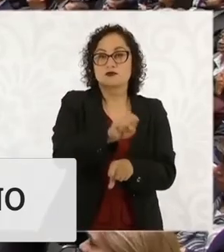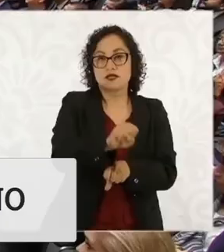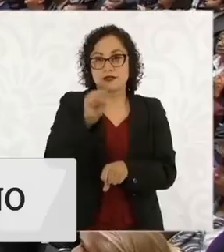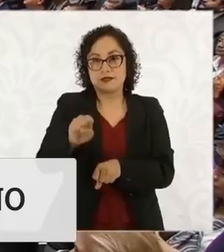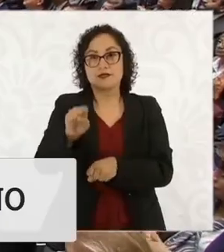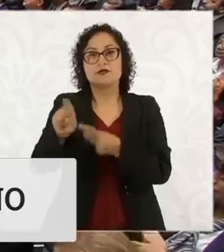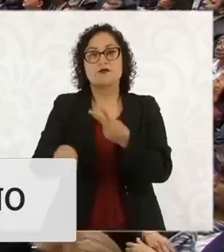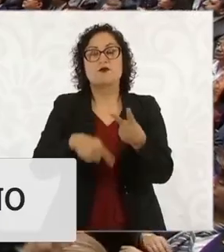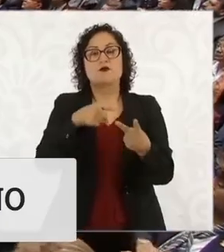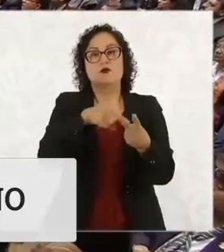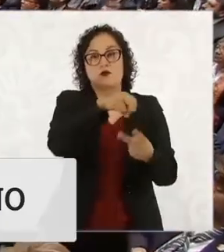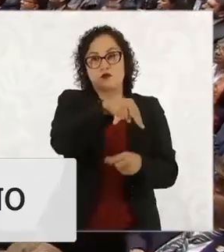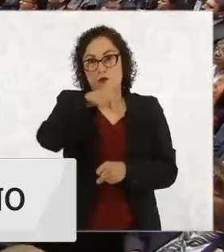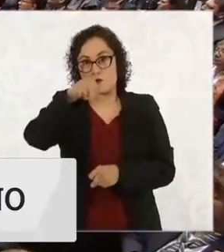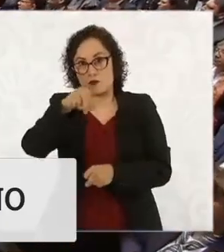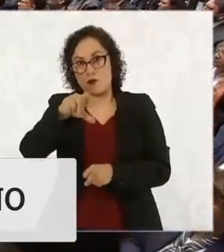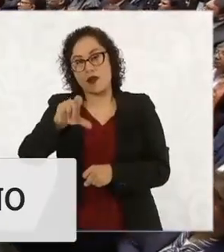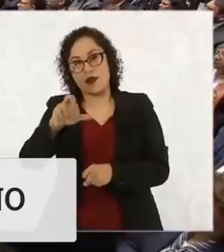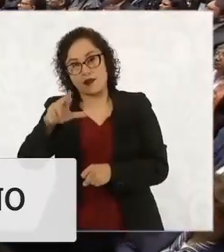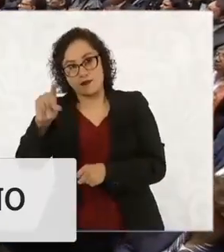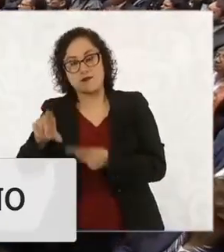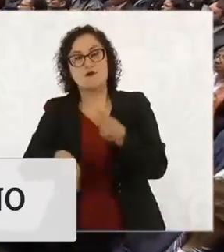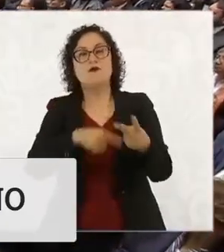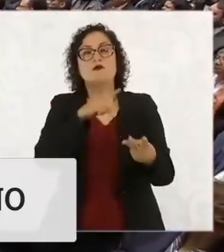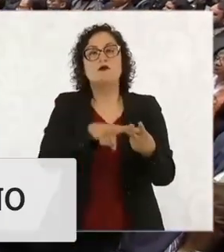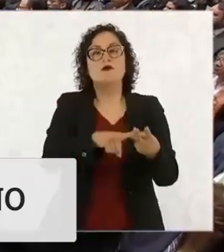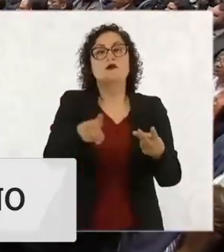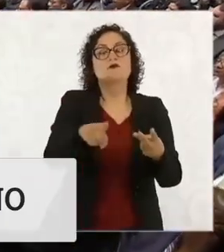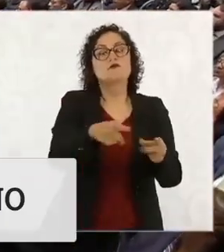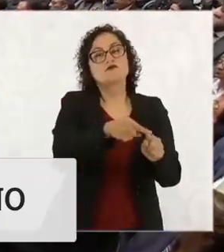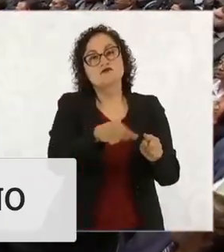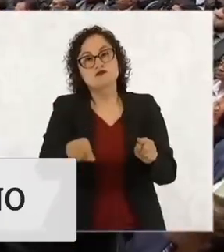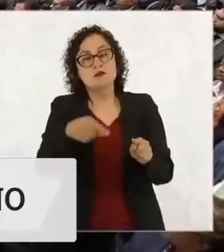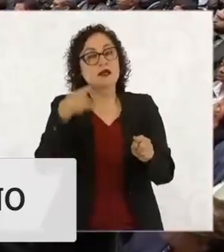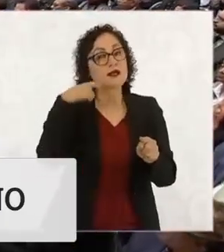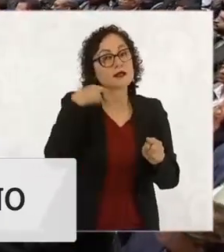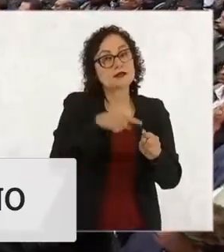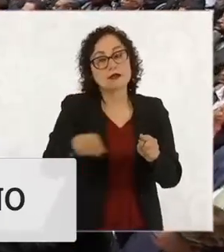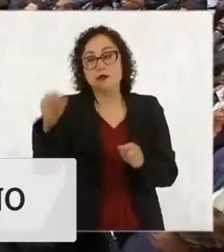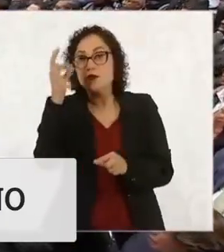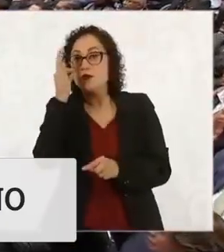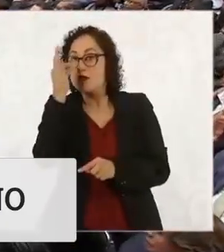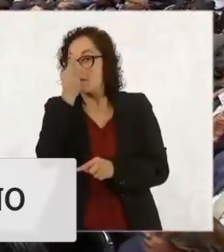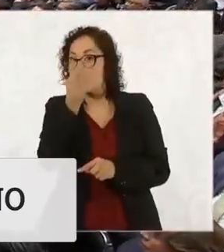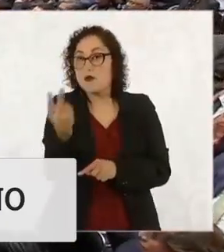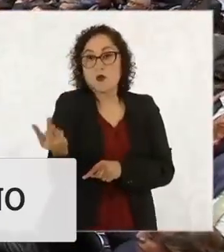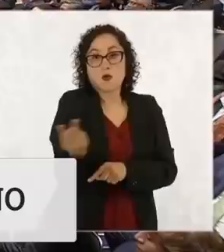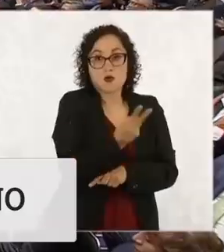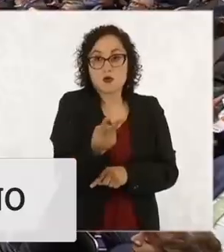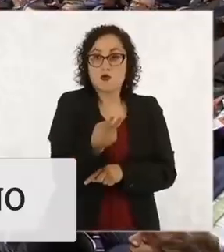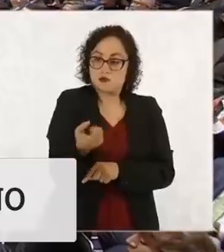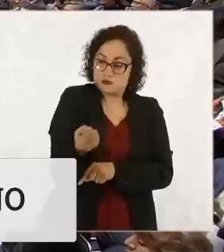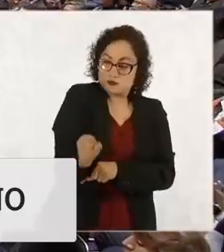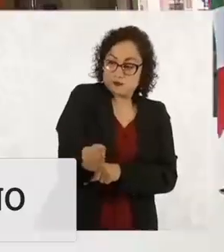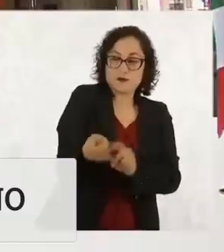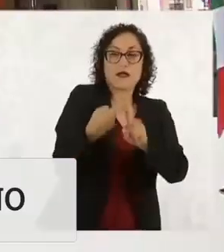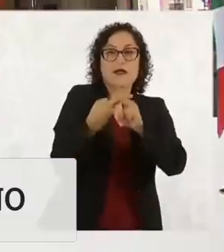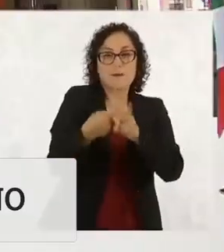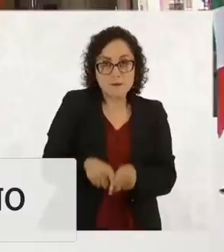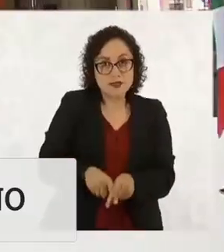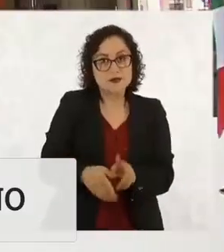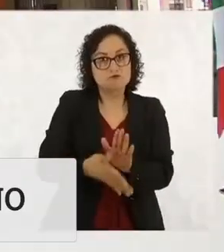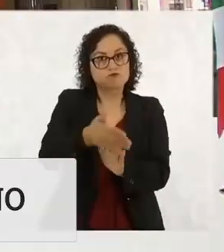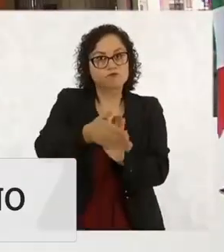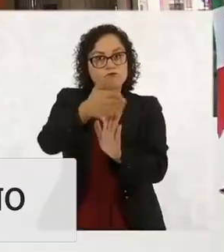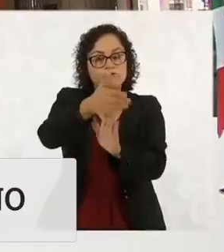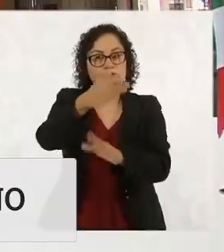Laredo y Querétaro Irapuato, cuyas obras comienzan este mismo mes de septiembre.